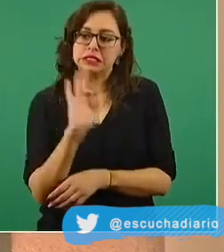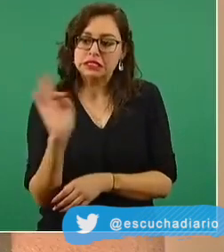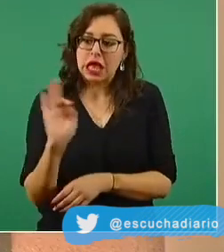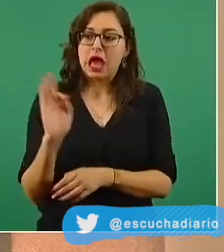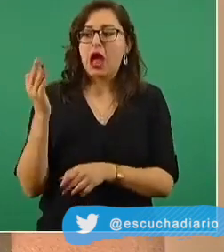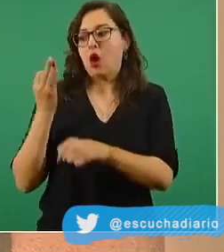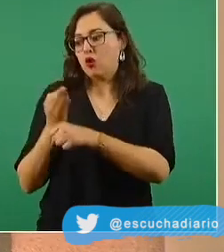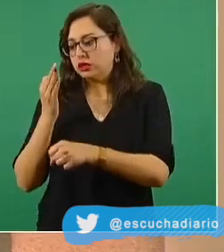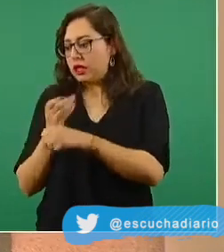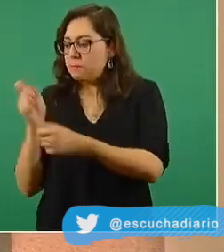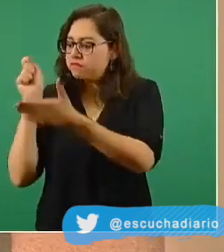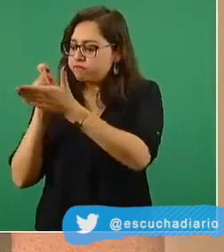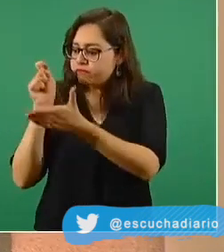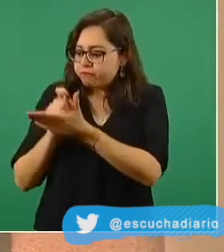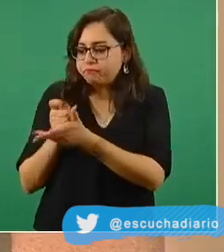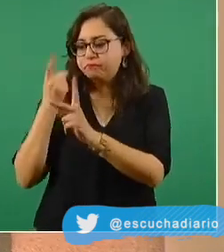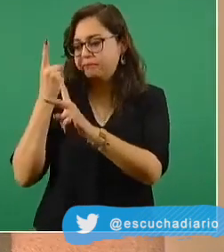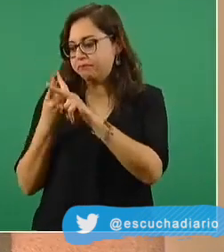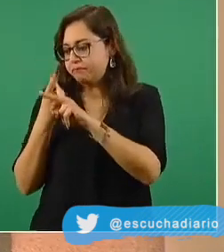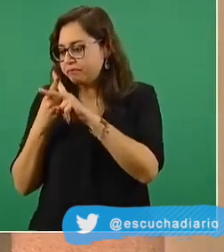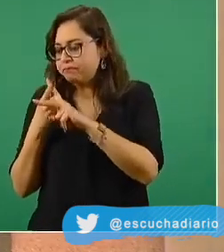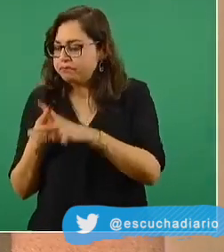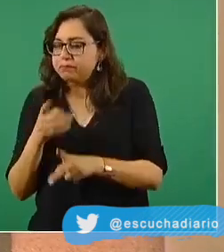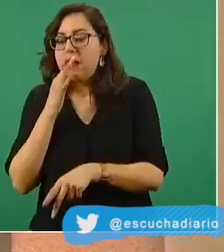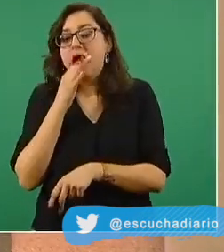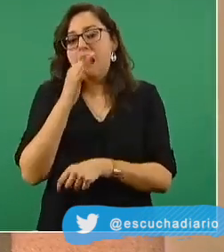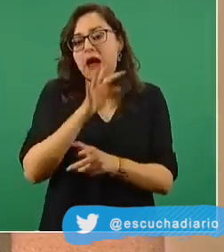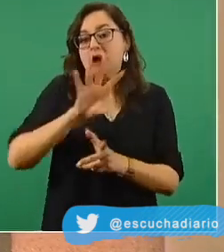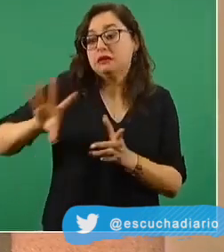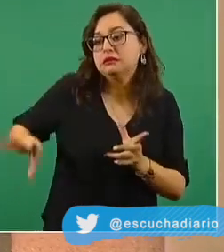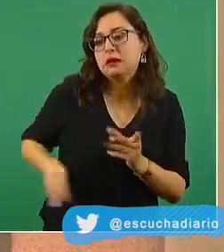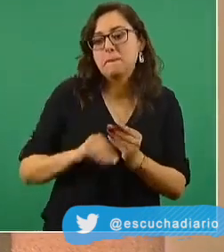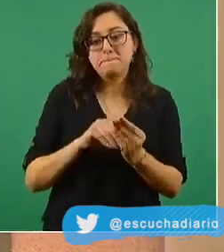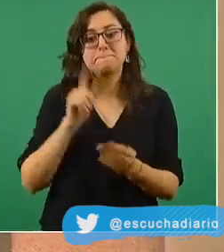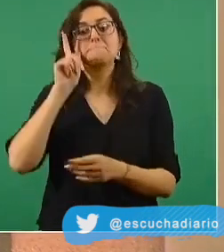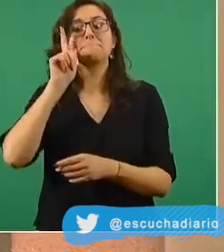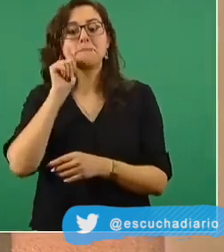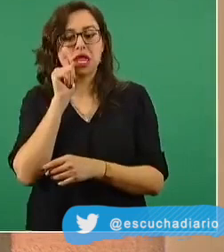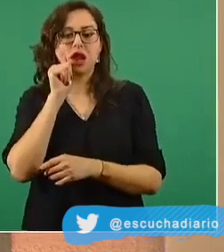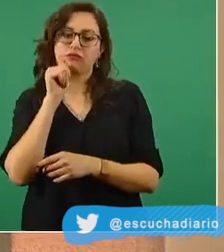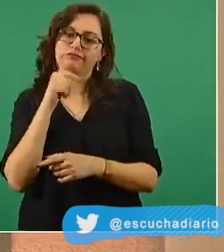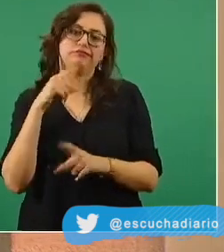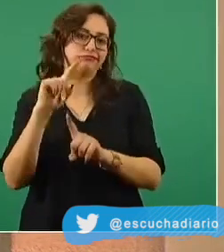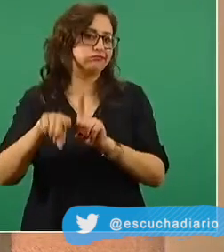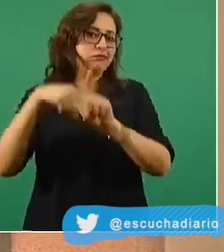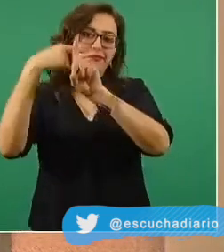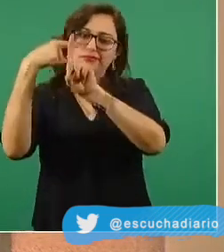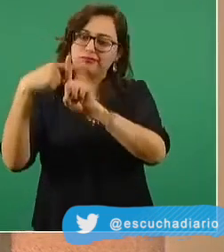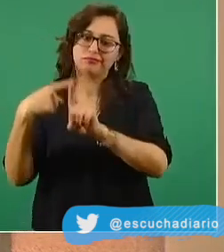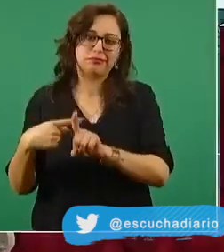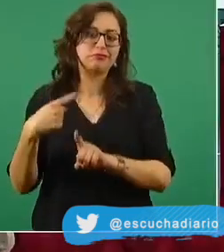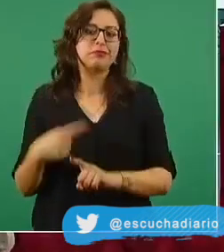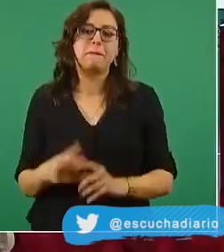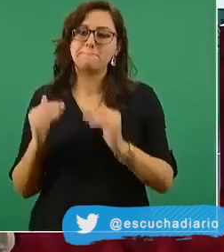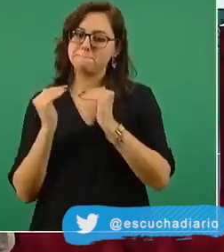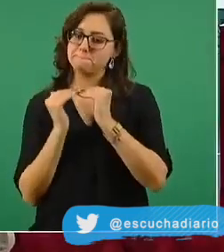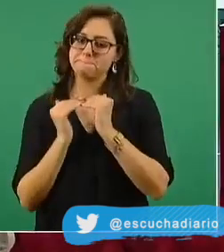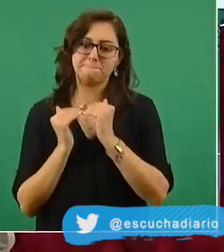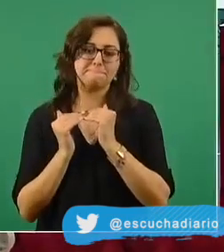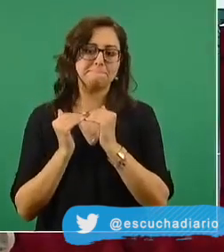los registros, haciendo la notificación correspondiente y entonces de seguro vamos a ver mañana